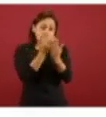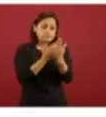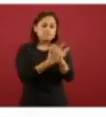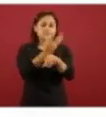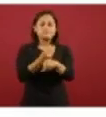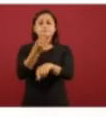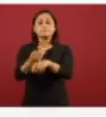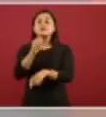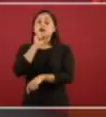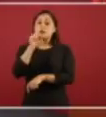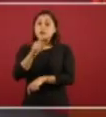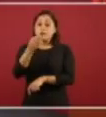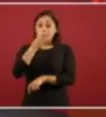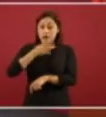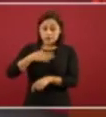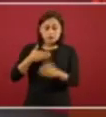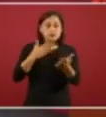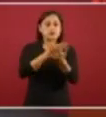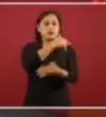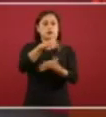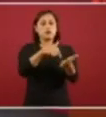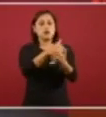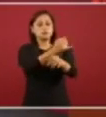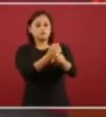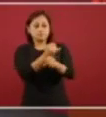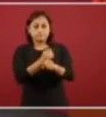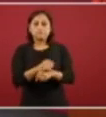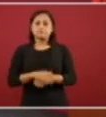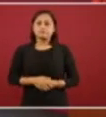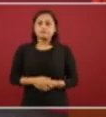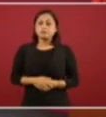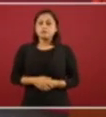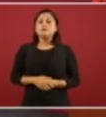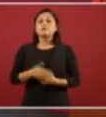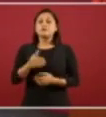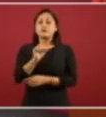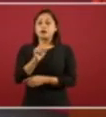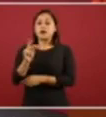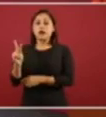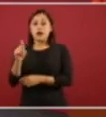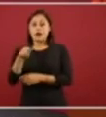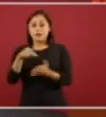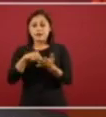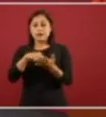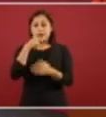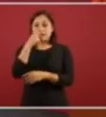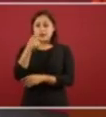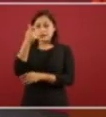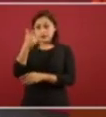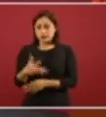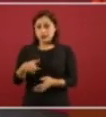verificaciones en base a las denuncias que ahí se presentan. La gasolina más barata en la app la encontramos para regular